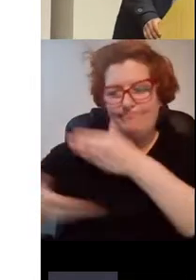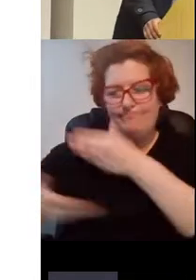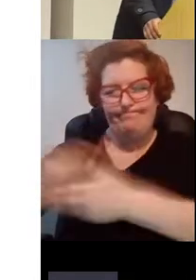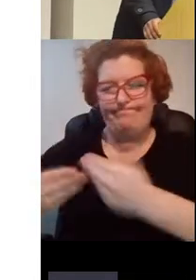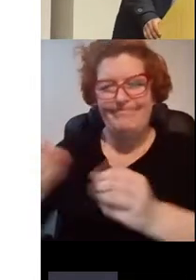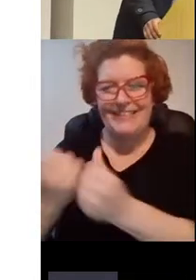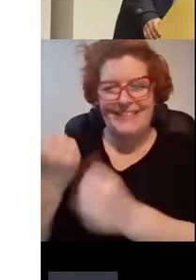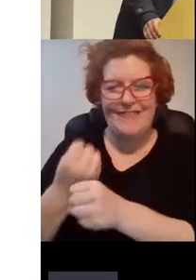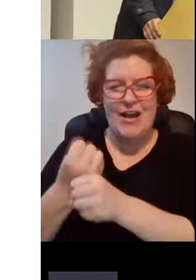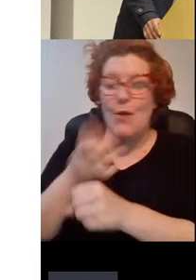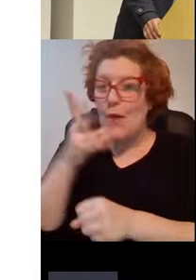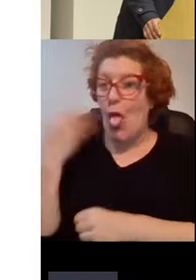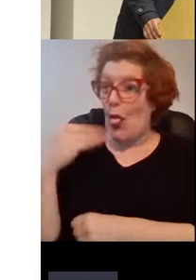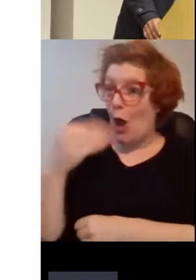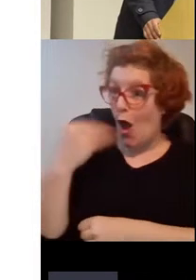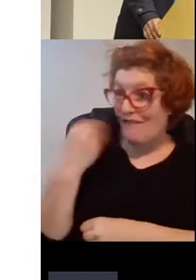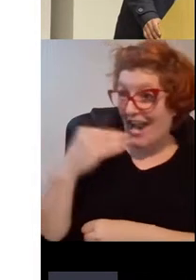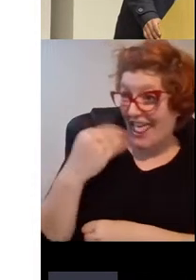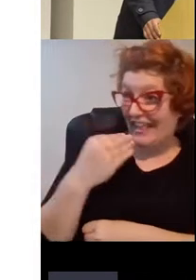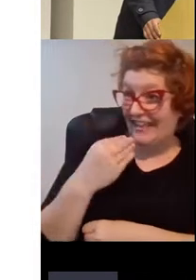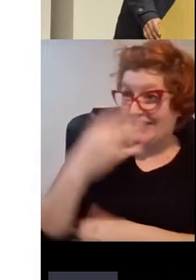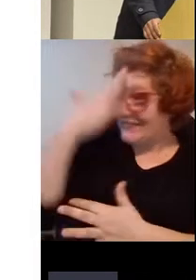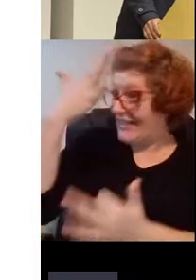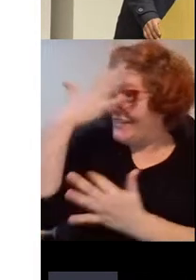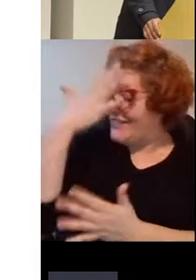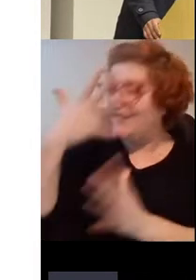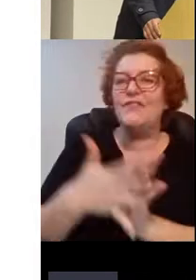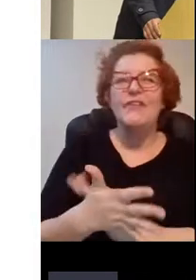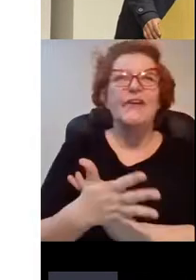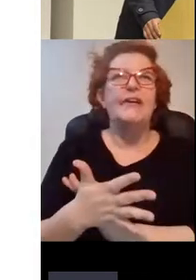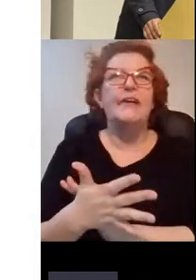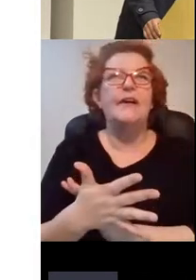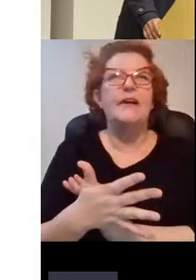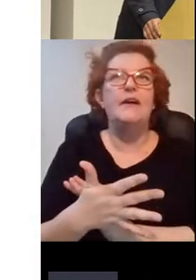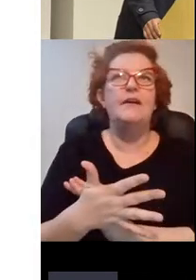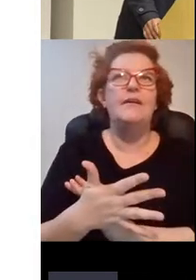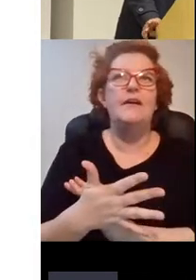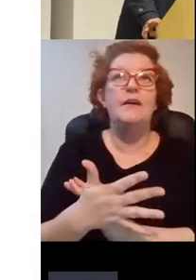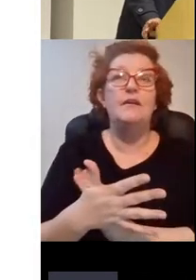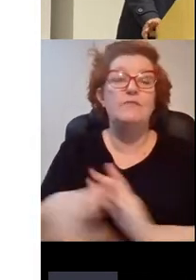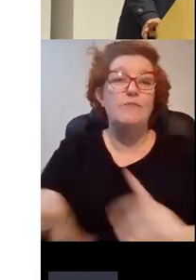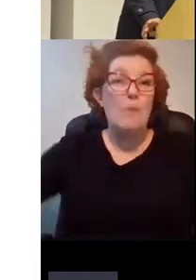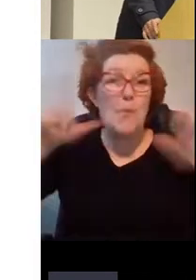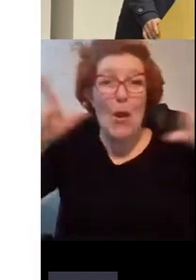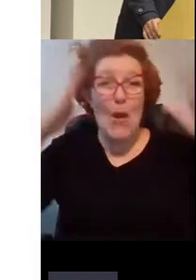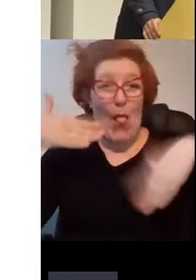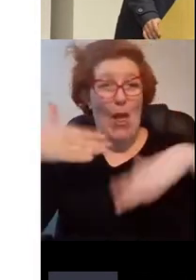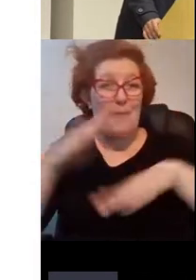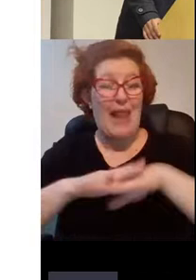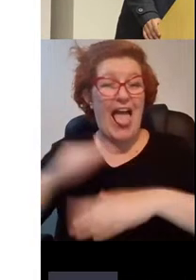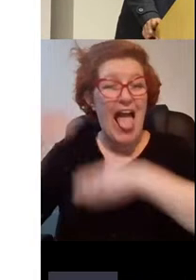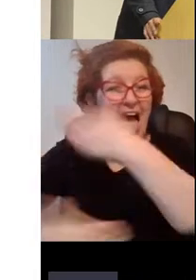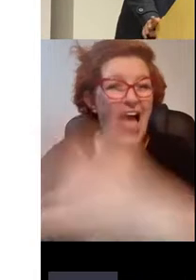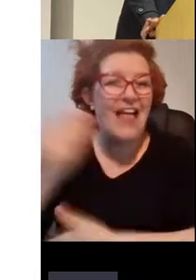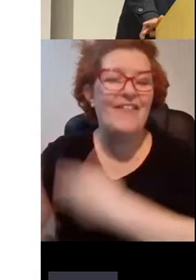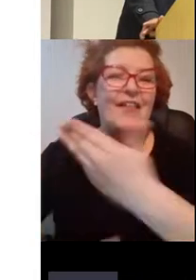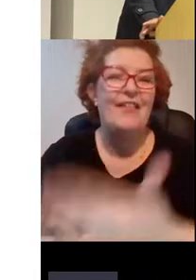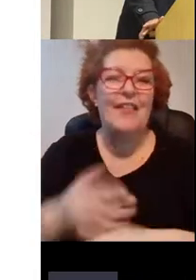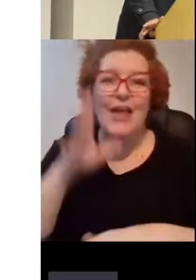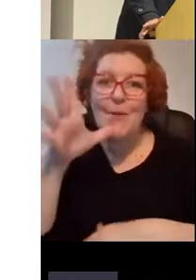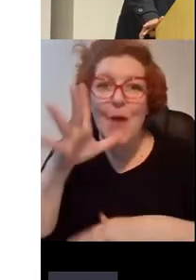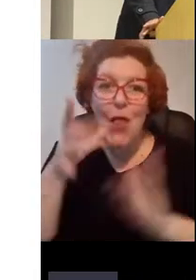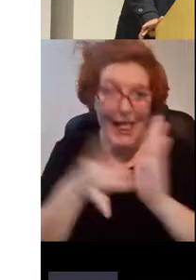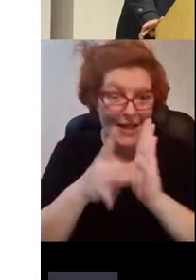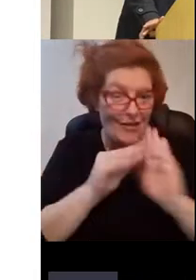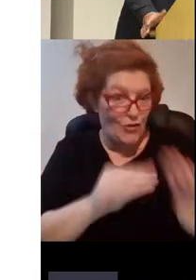Entonces, los talentos jóvenes no suelen generar una repercusión significativa en el avance de la filosofía, no tanto por la